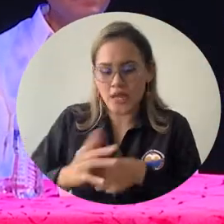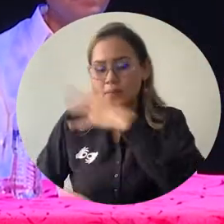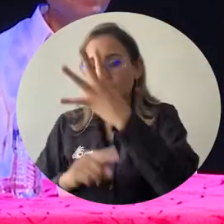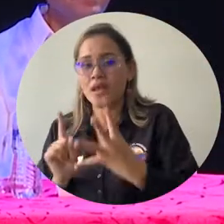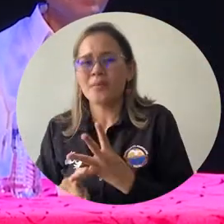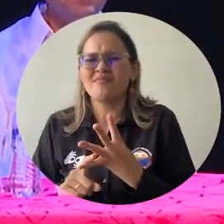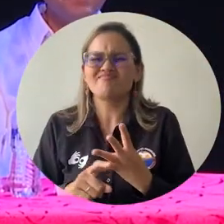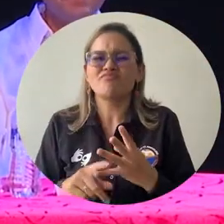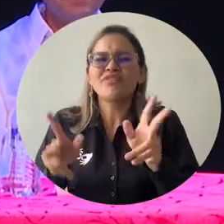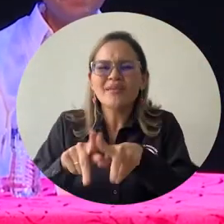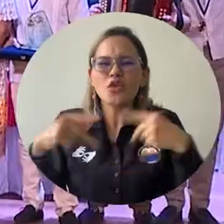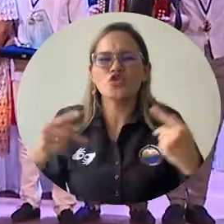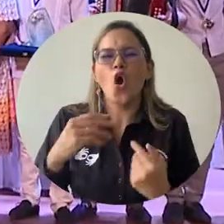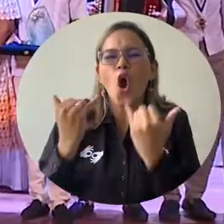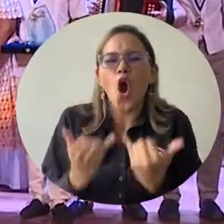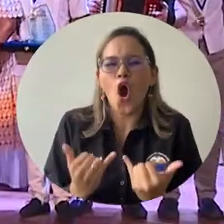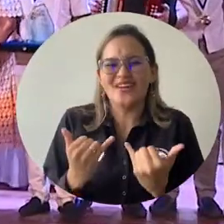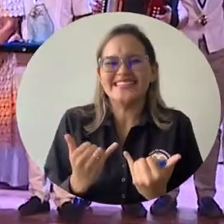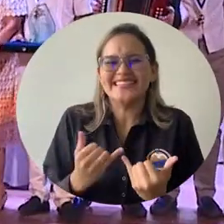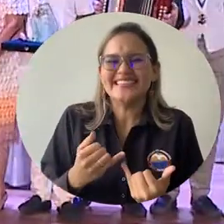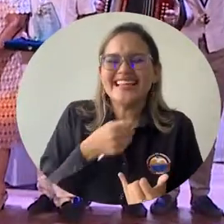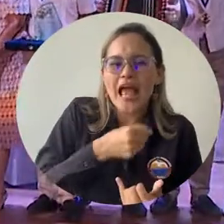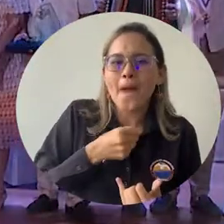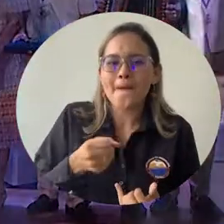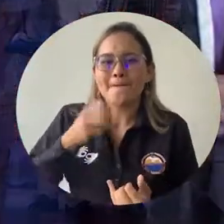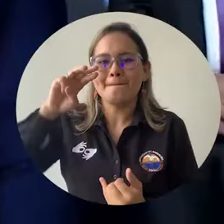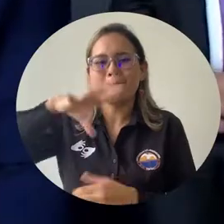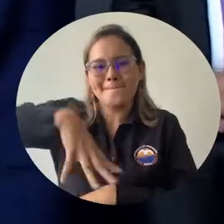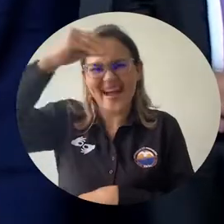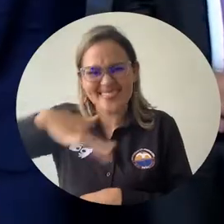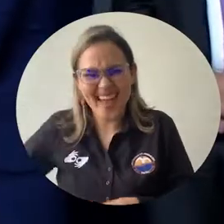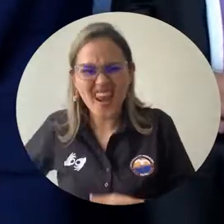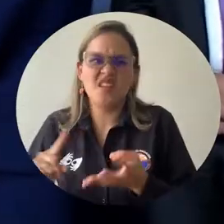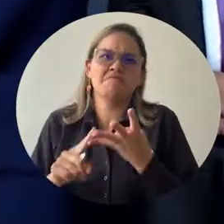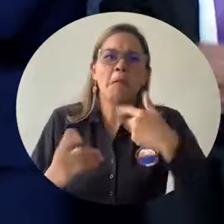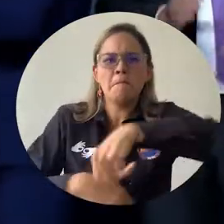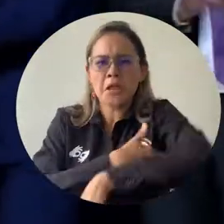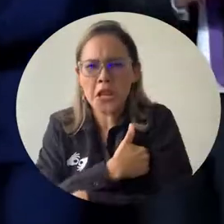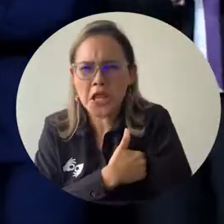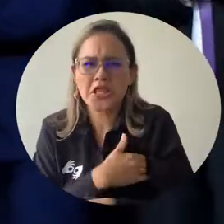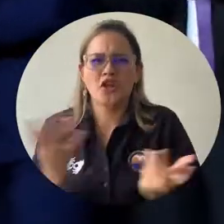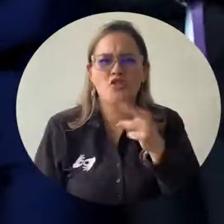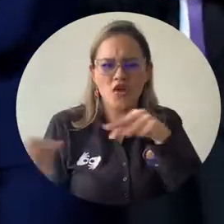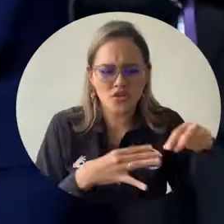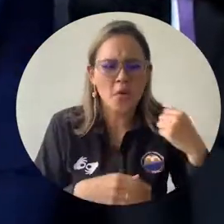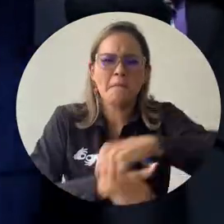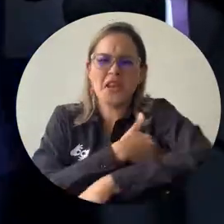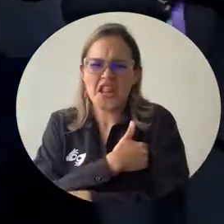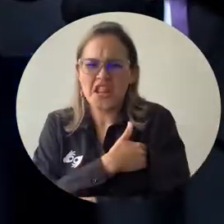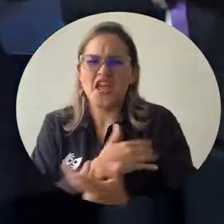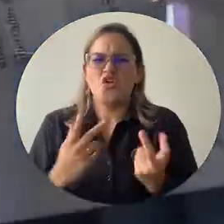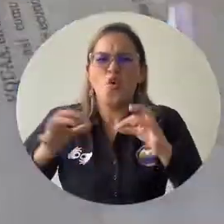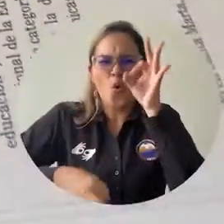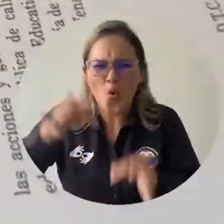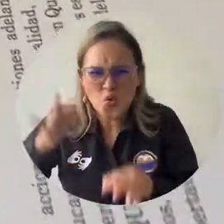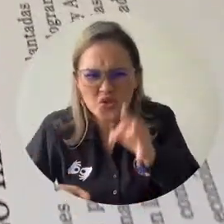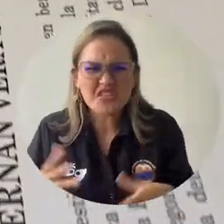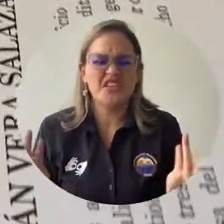el Hoy Diario del Magdalena, entre otras distinciones de los Ministerios de Educación Nacional, de Justicia y de Ciencia, Tecnología e